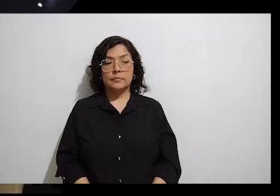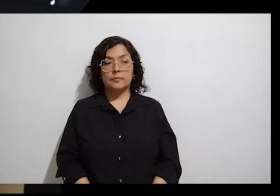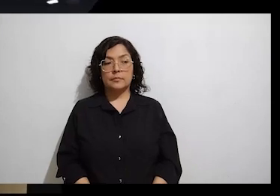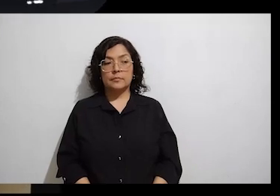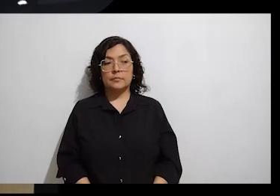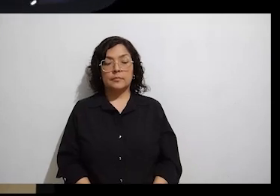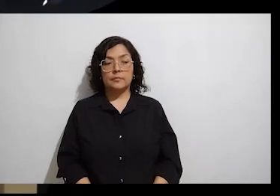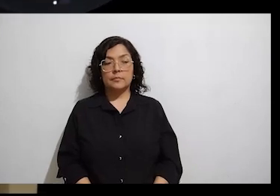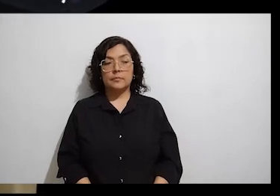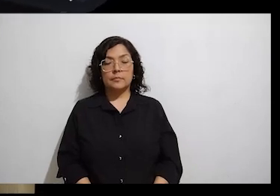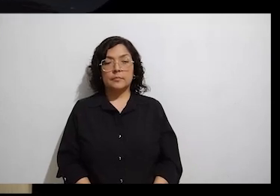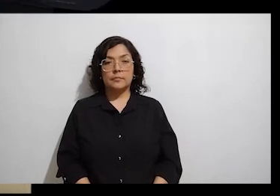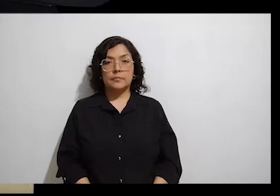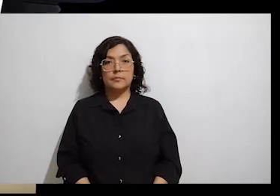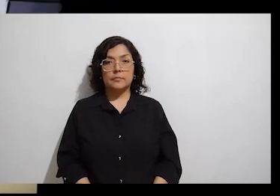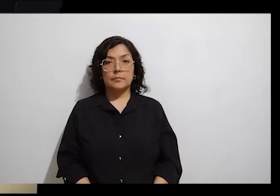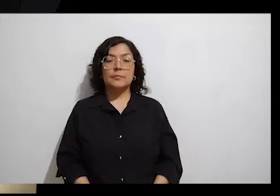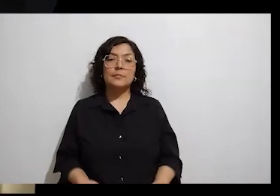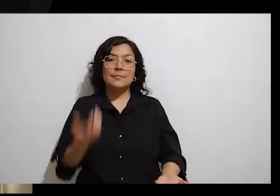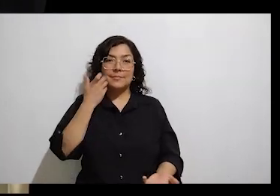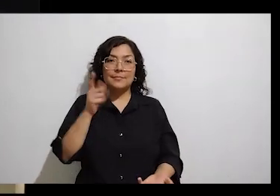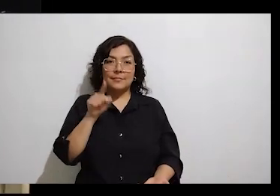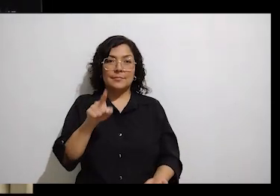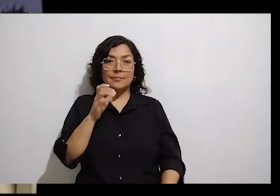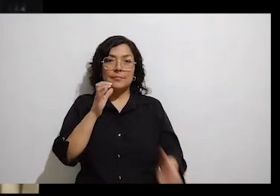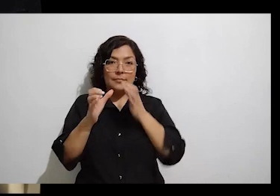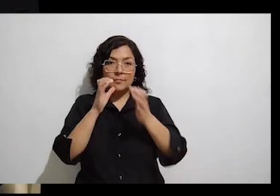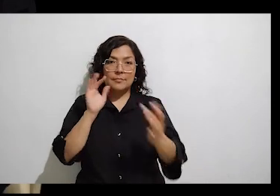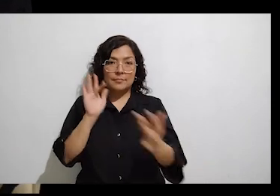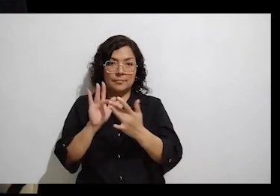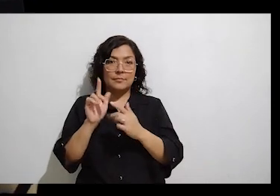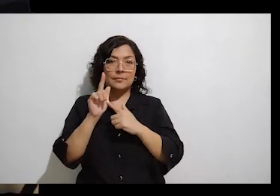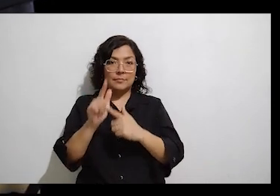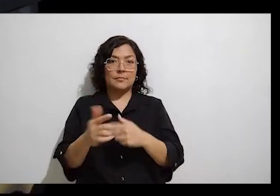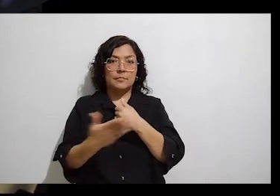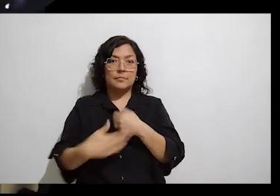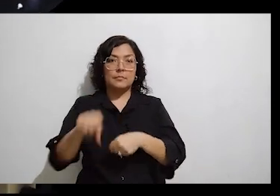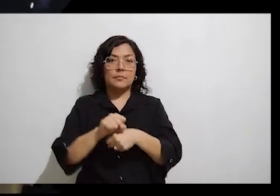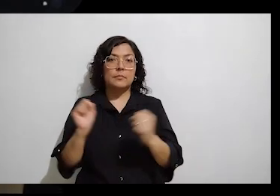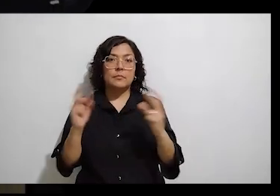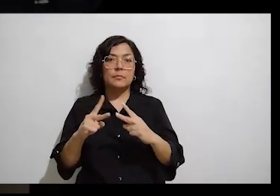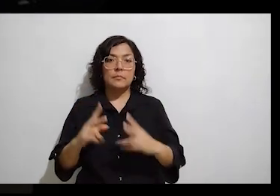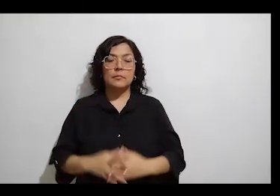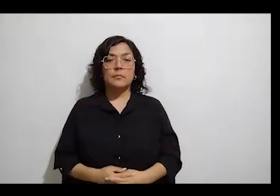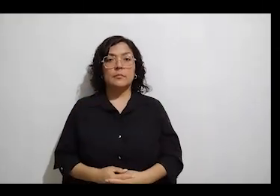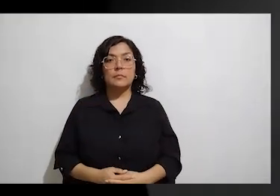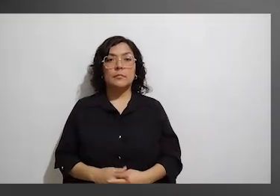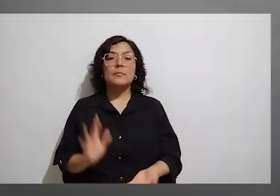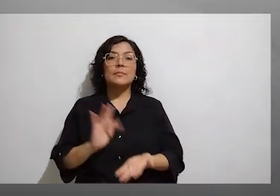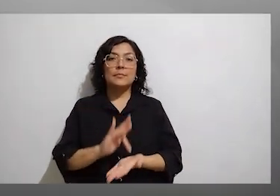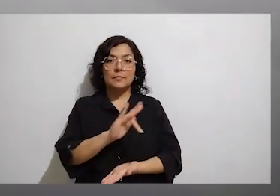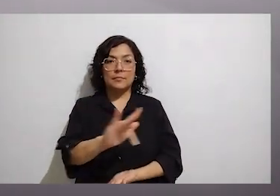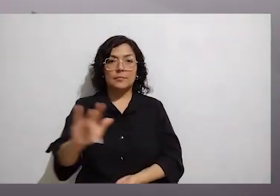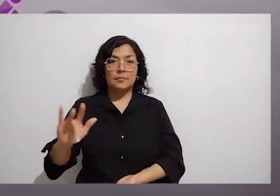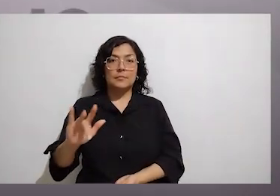programa-radiofónico y en Twitter, laurna-IEC. Queremos tener comunicación con usted. Pásenla muy bien. Hasta la próxima semana. Gracias